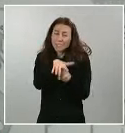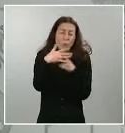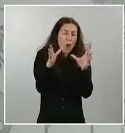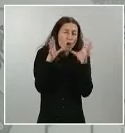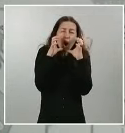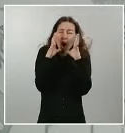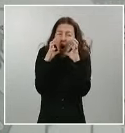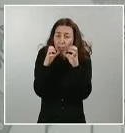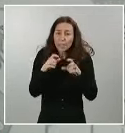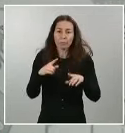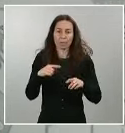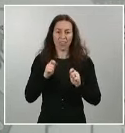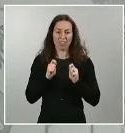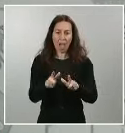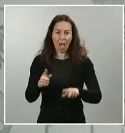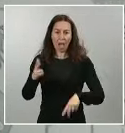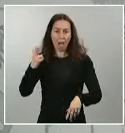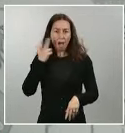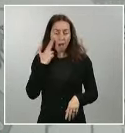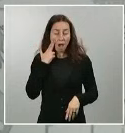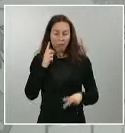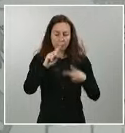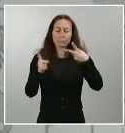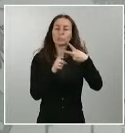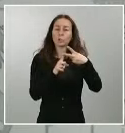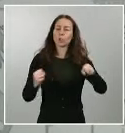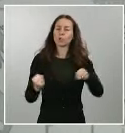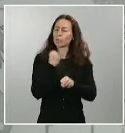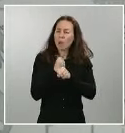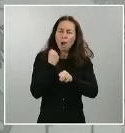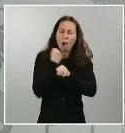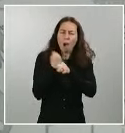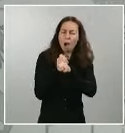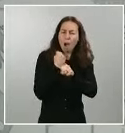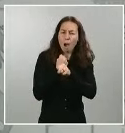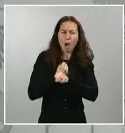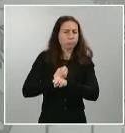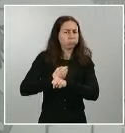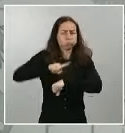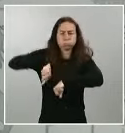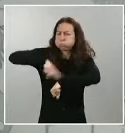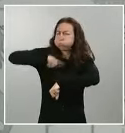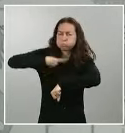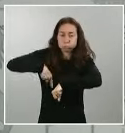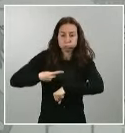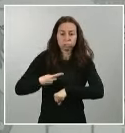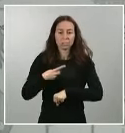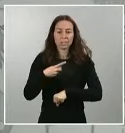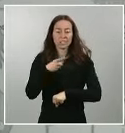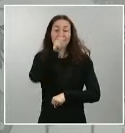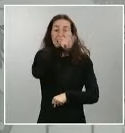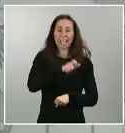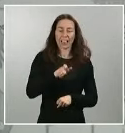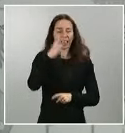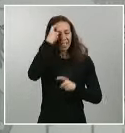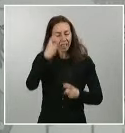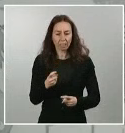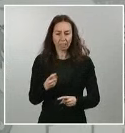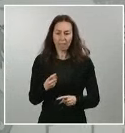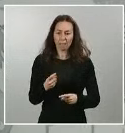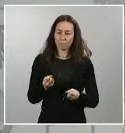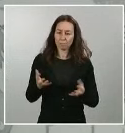con abnegación. Hay quienes buscan culpables, otros trabajan por las soluciones. Hay quienes fomentan el rencor y la división, y otros trabajan